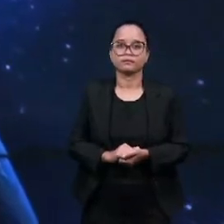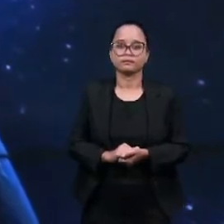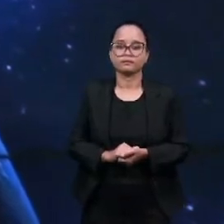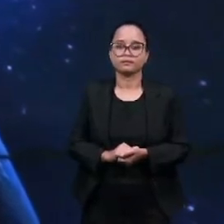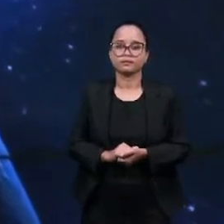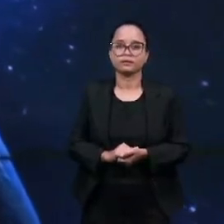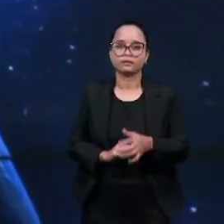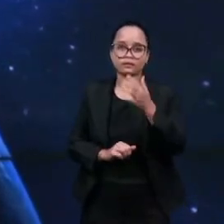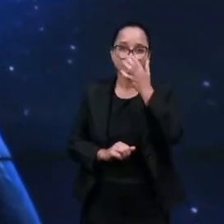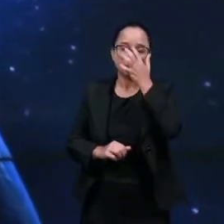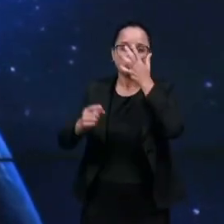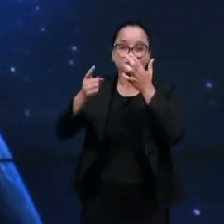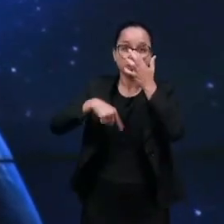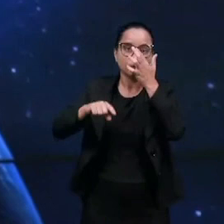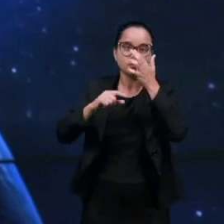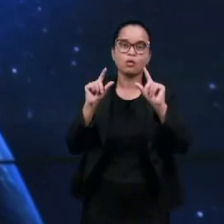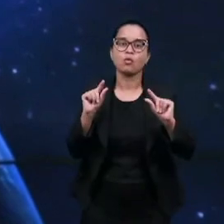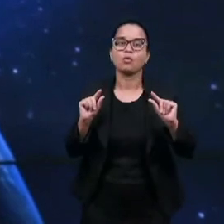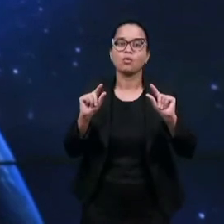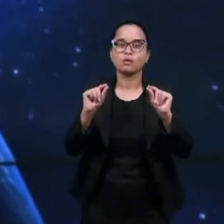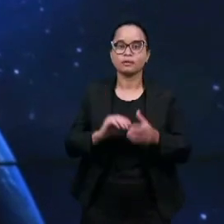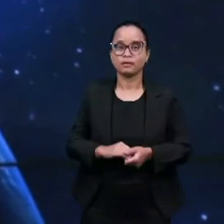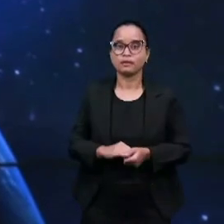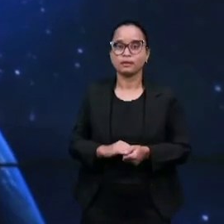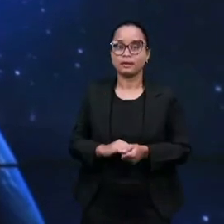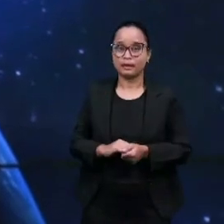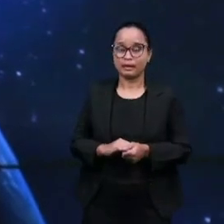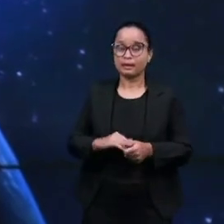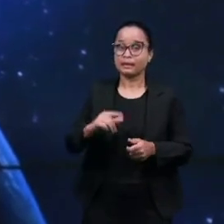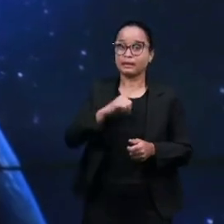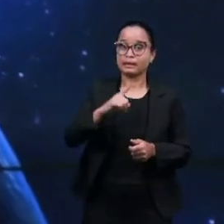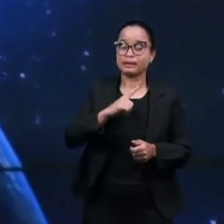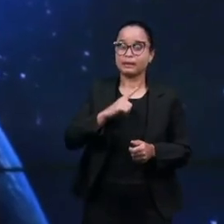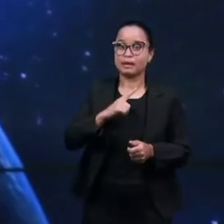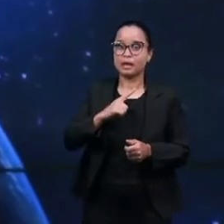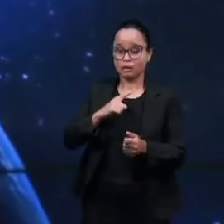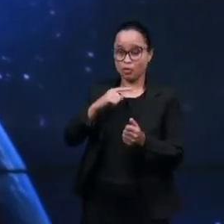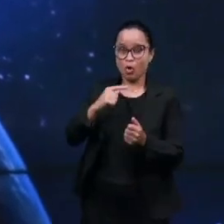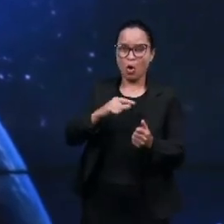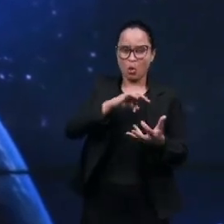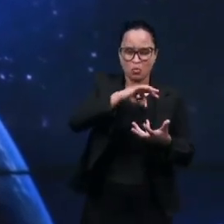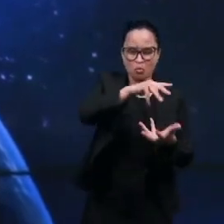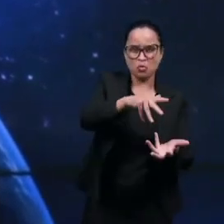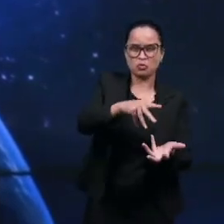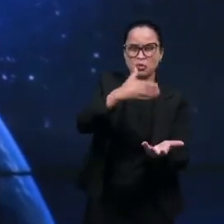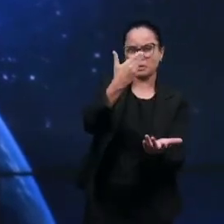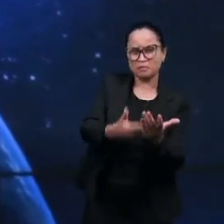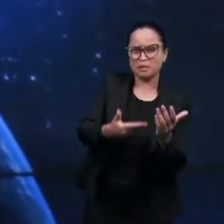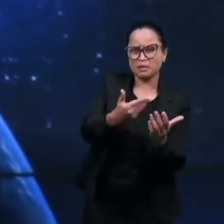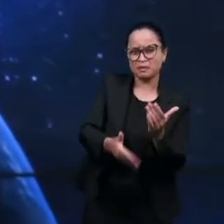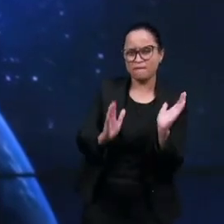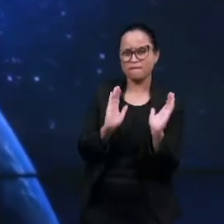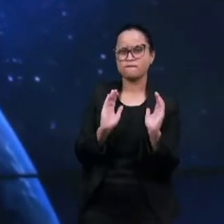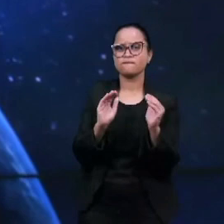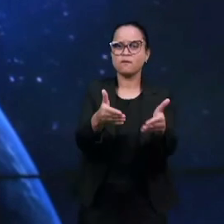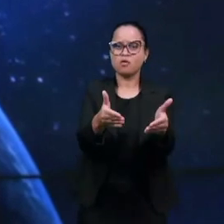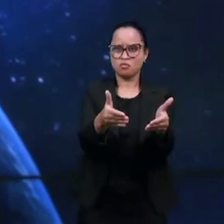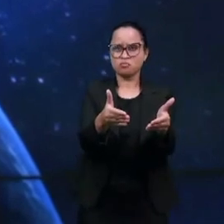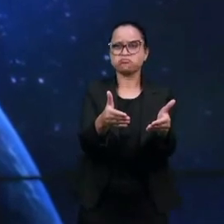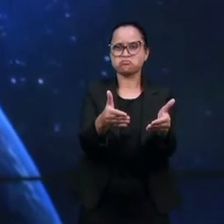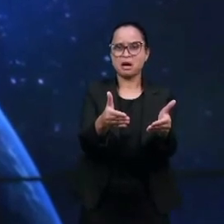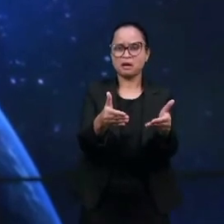un mundo que perdió sus referencias, no solo morales, sino también hasta